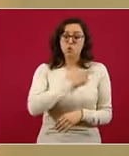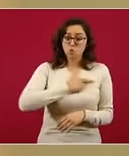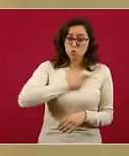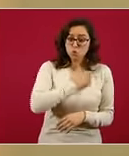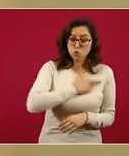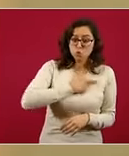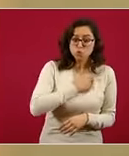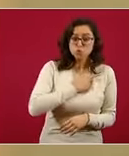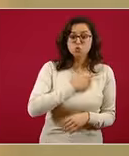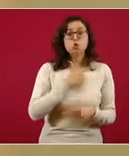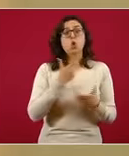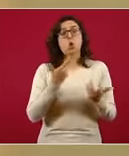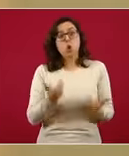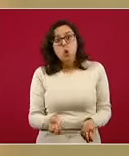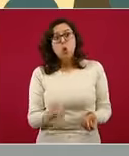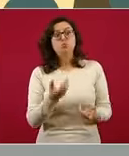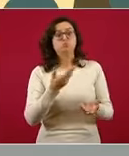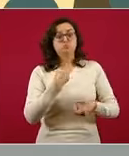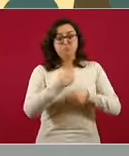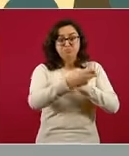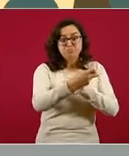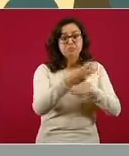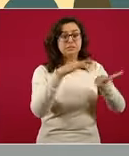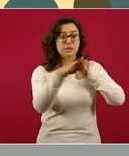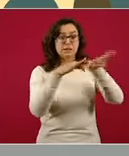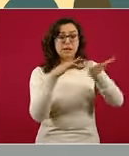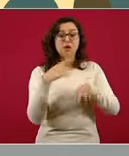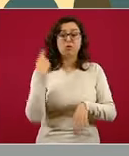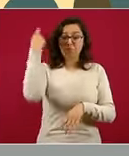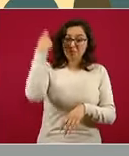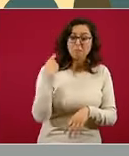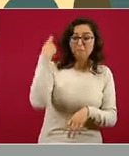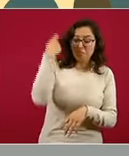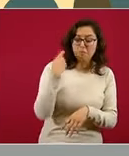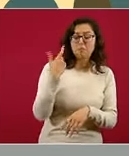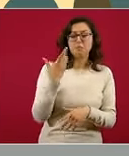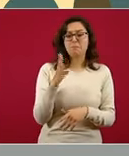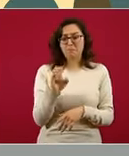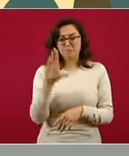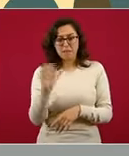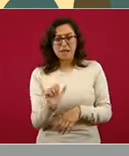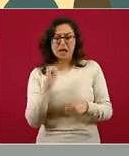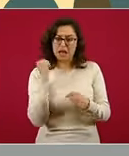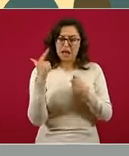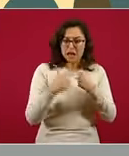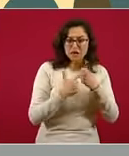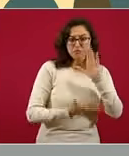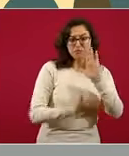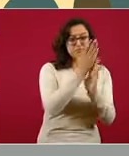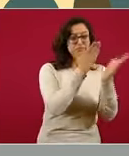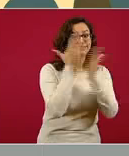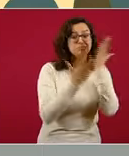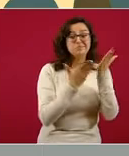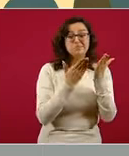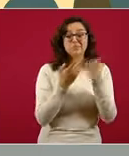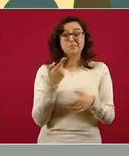les ofrezca algún empleo, porque tengan alguna beca, pero también, en general, porque no